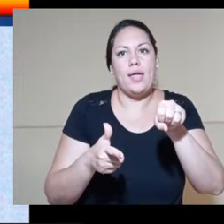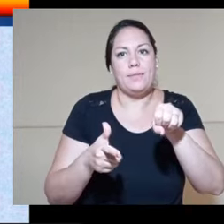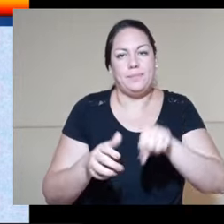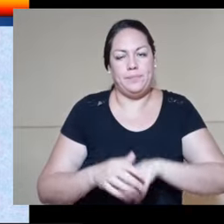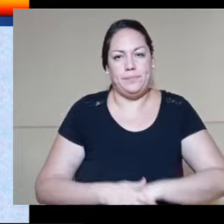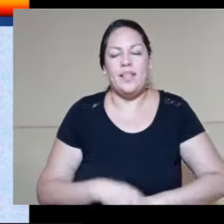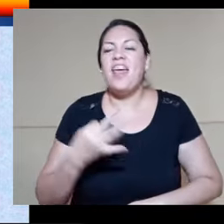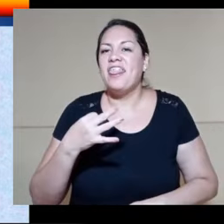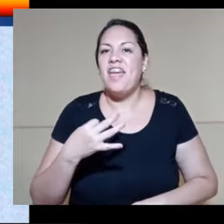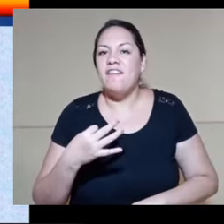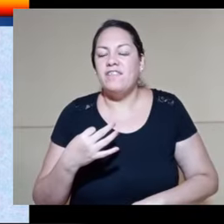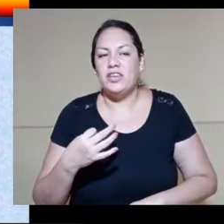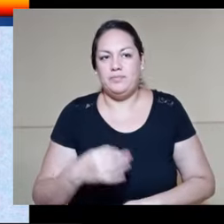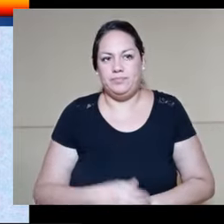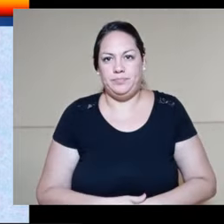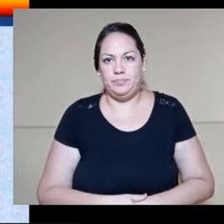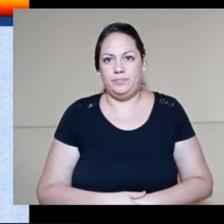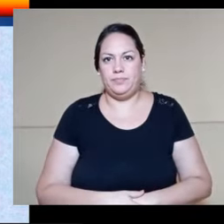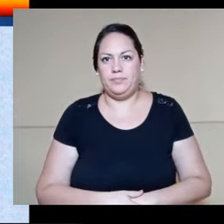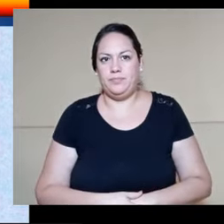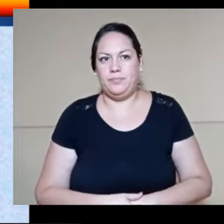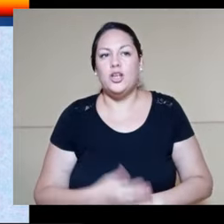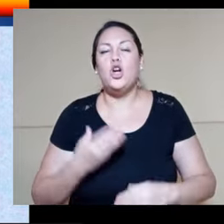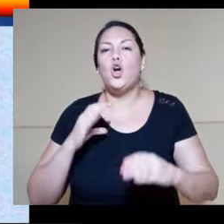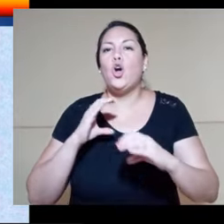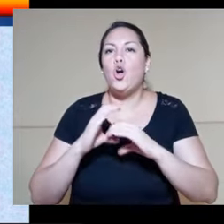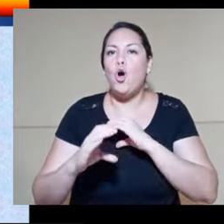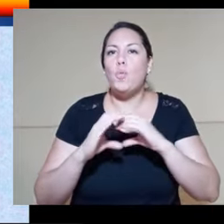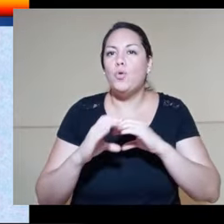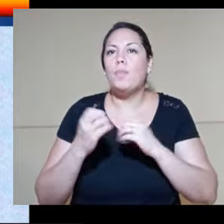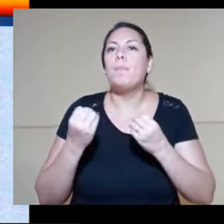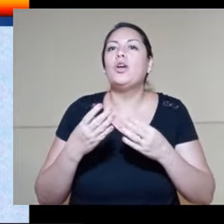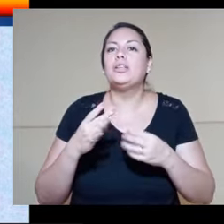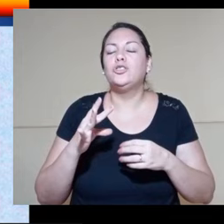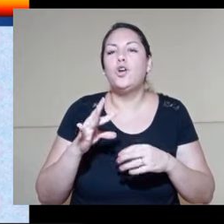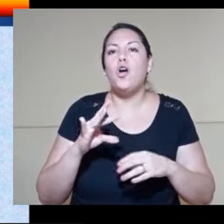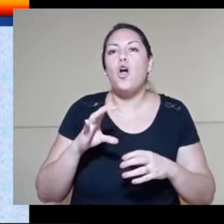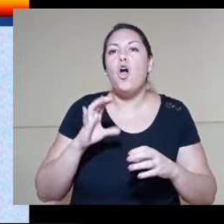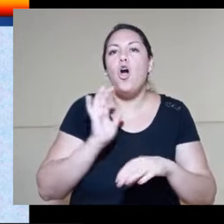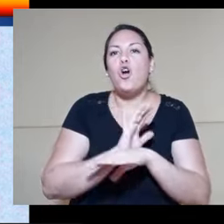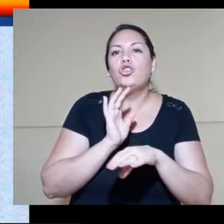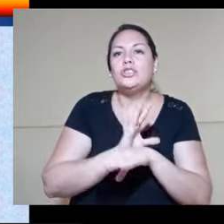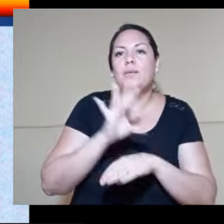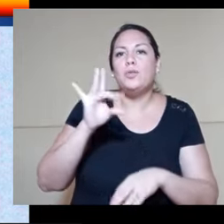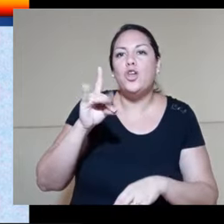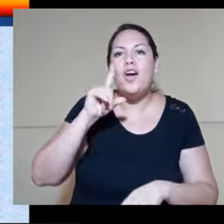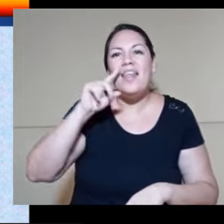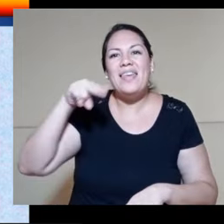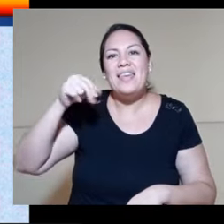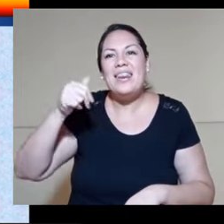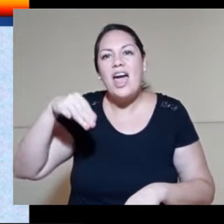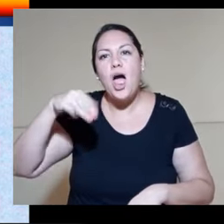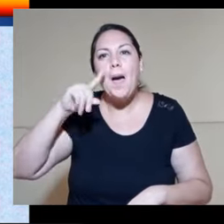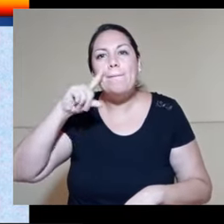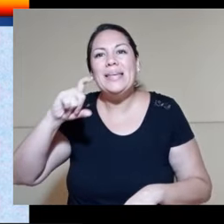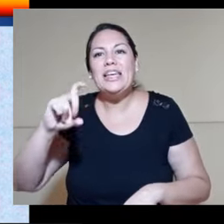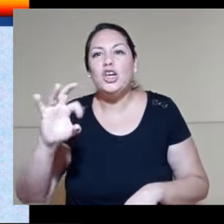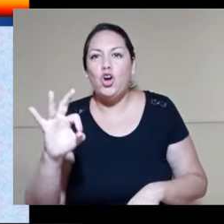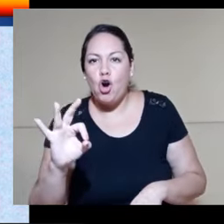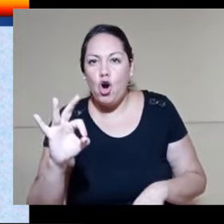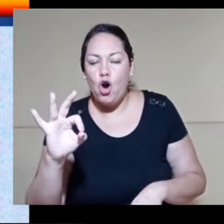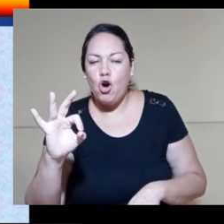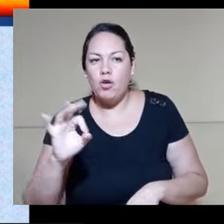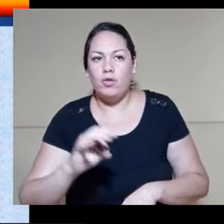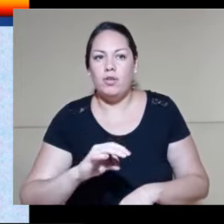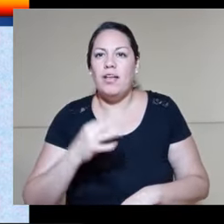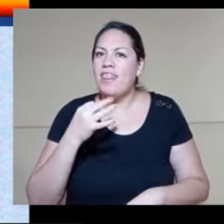sinapsis. Tiene que pasar eso para que haya sinapsis. Por eso en la definición el concepto es dinámico. Hay alumnos